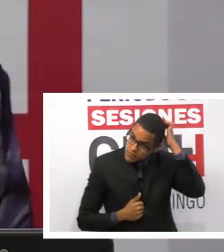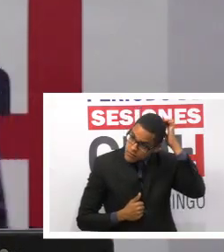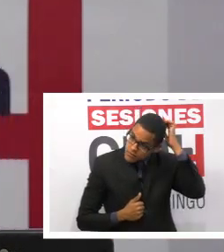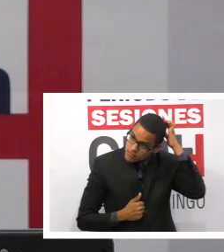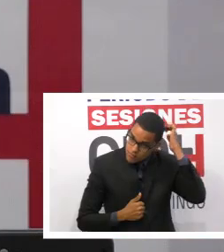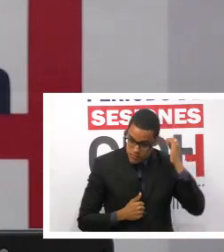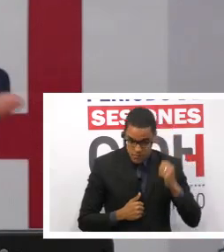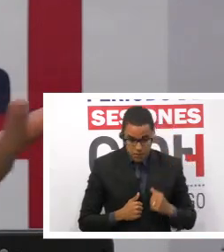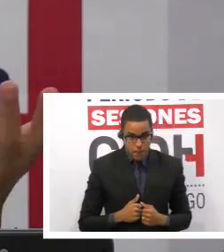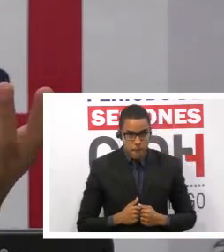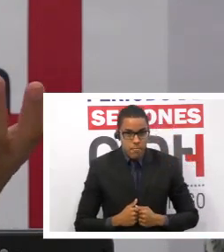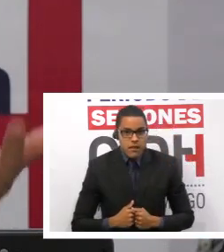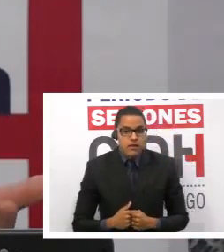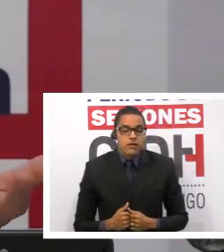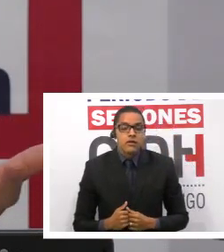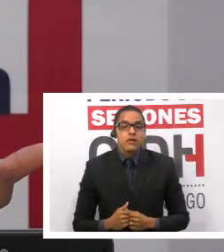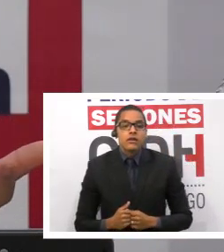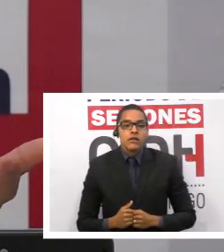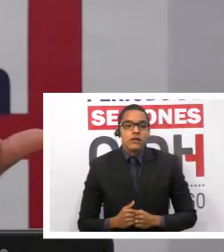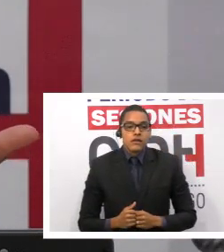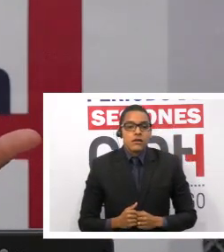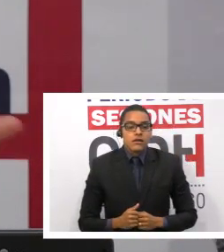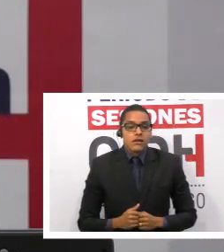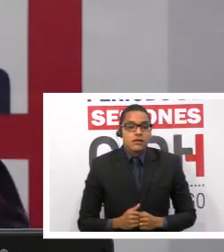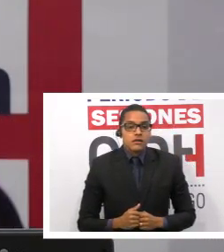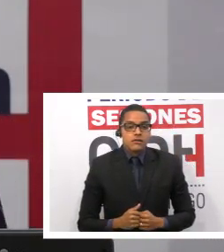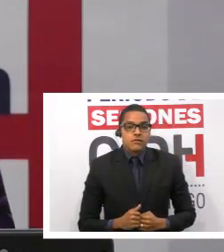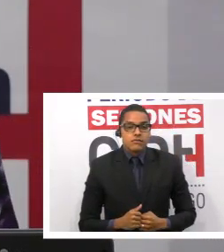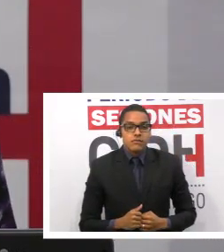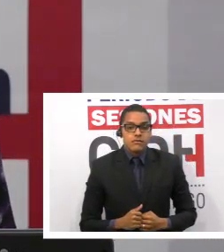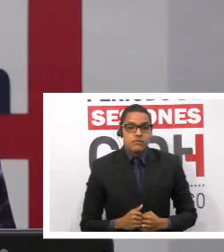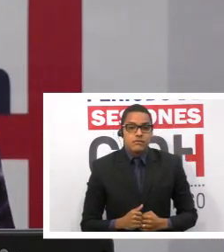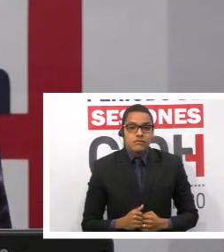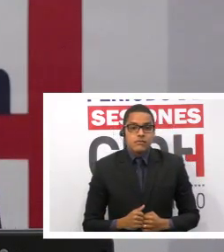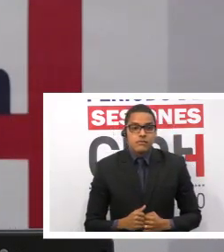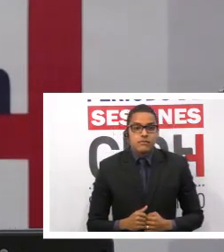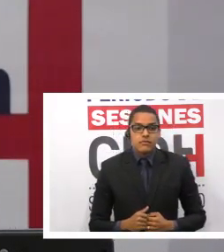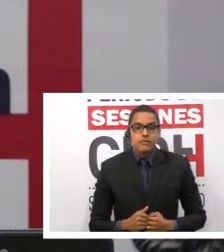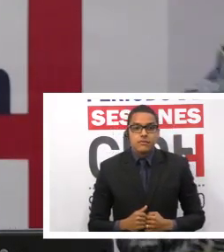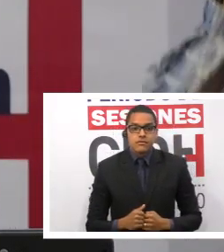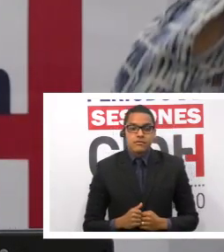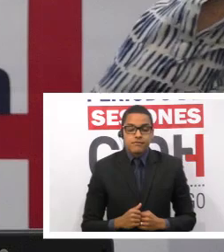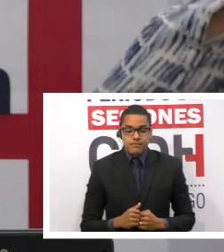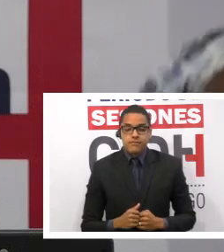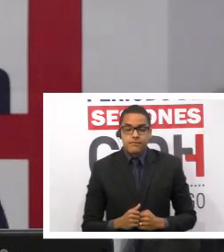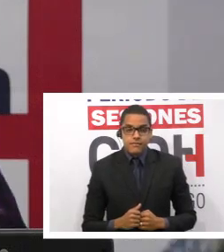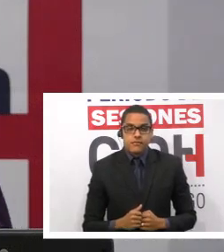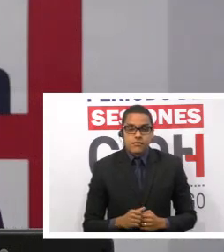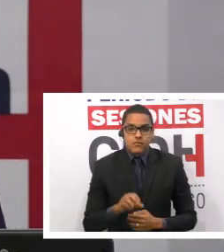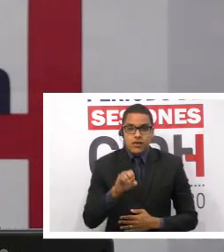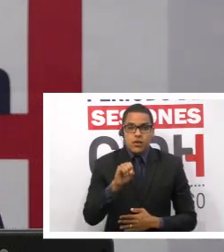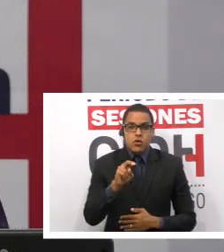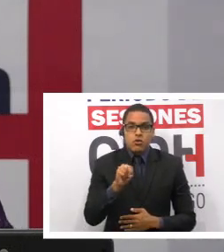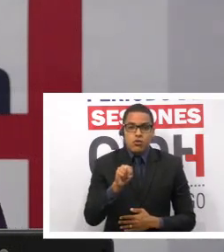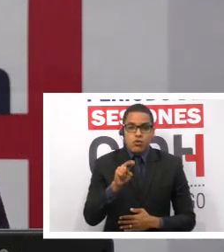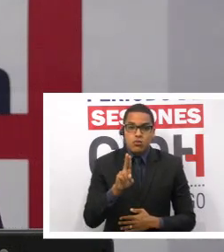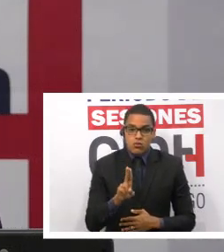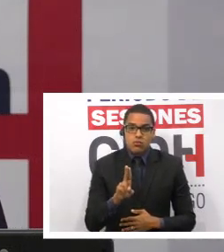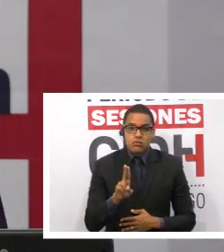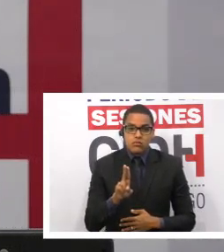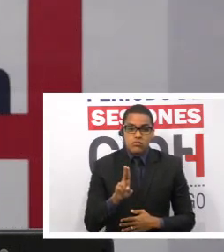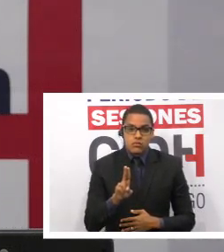anfac the united nations bodies años de internet antes del agua que